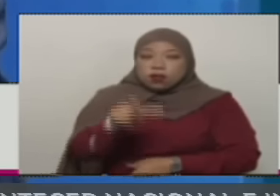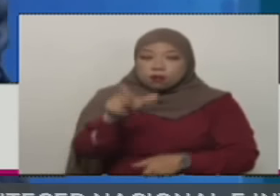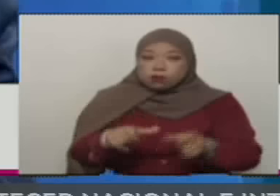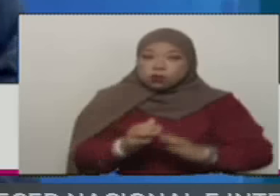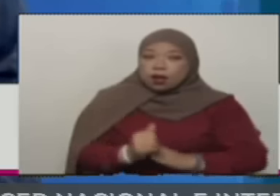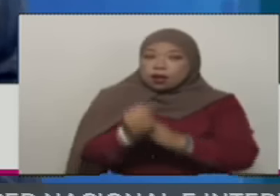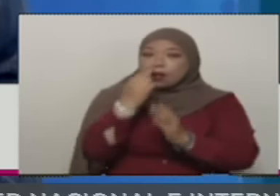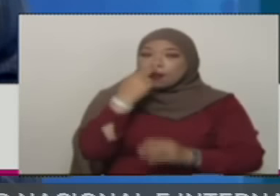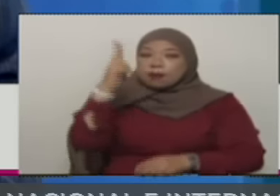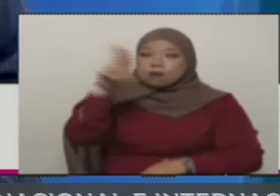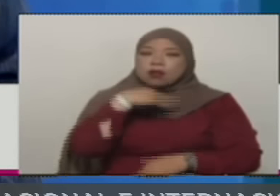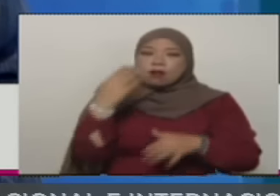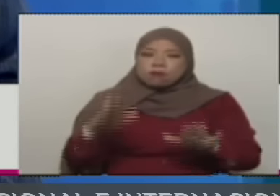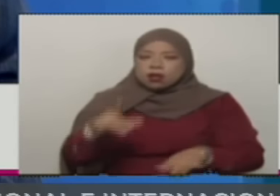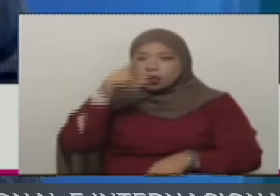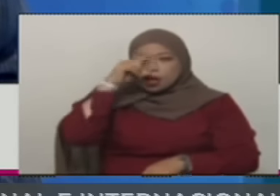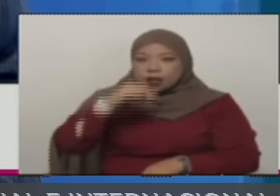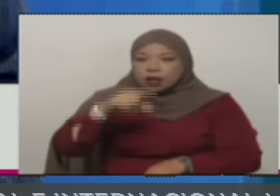época, saludar así